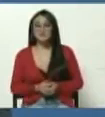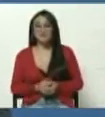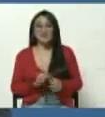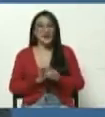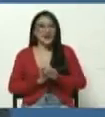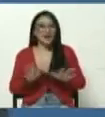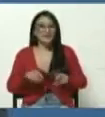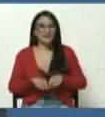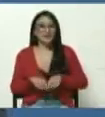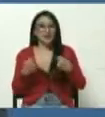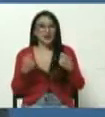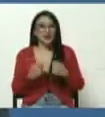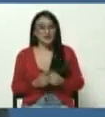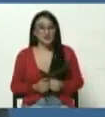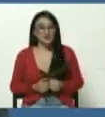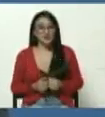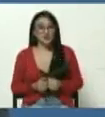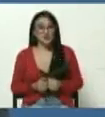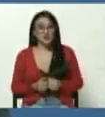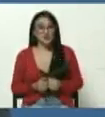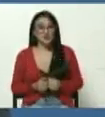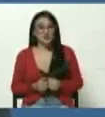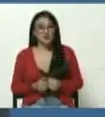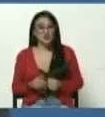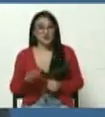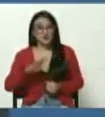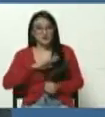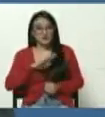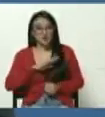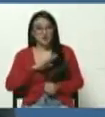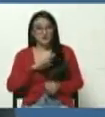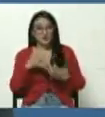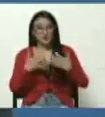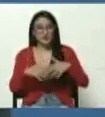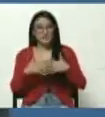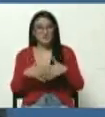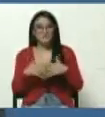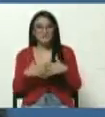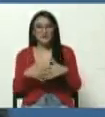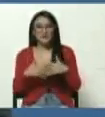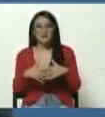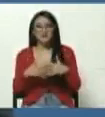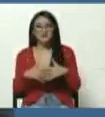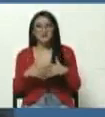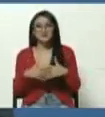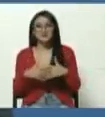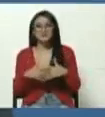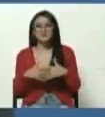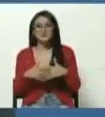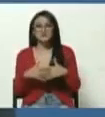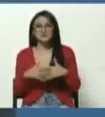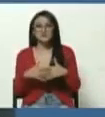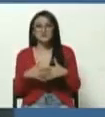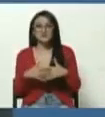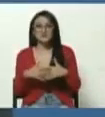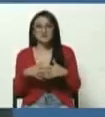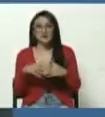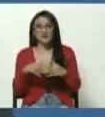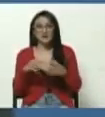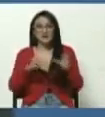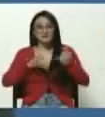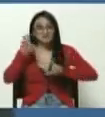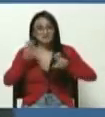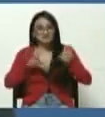daño o los daños estructurales que tiene esta planta superan incluso los diagnósticos que